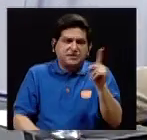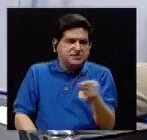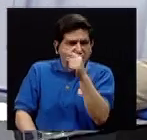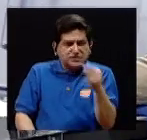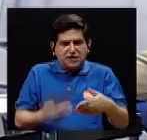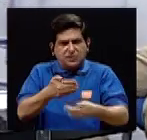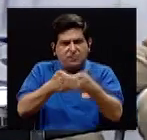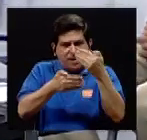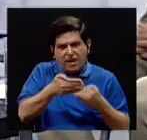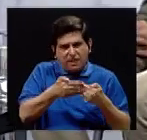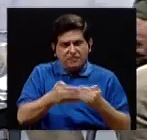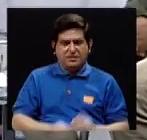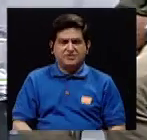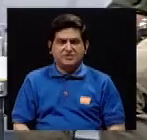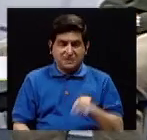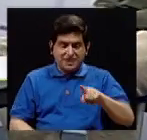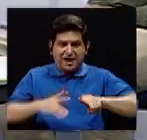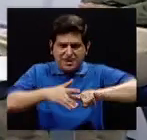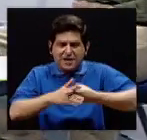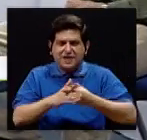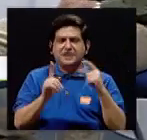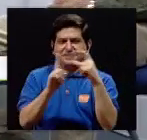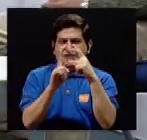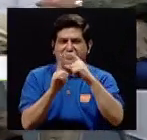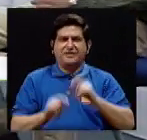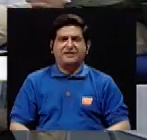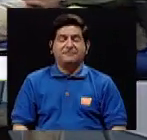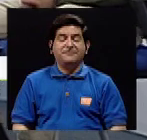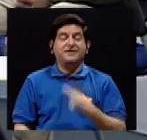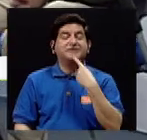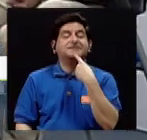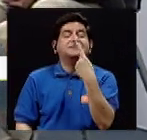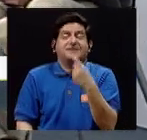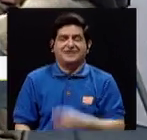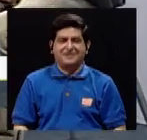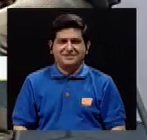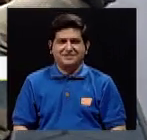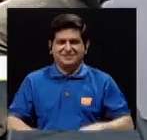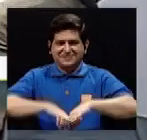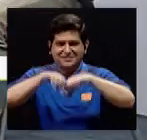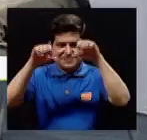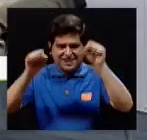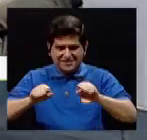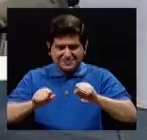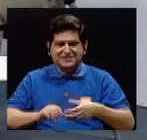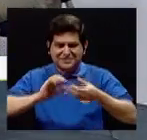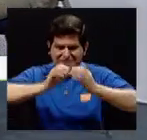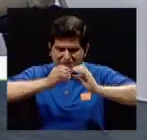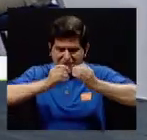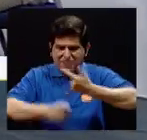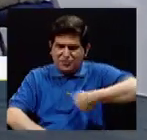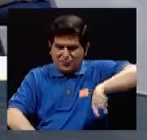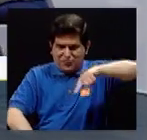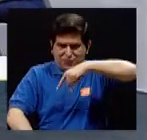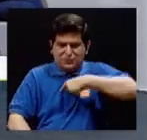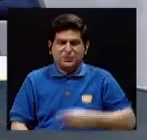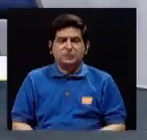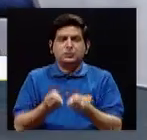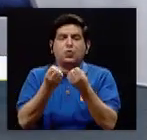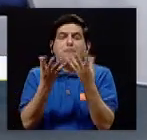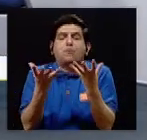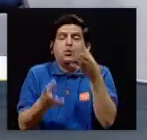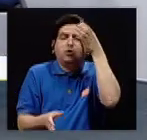anuladas entonces de ahí nace el término Incluso se dice que nuestro sistema de numeración es